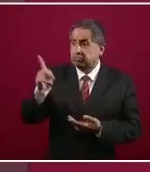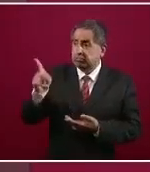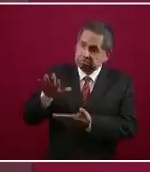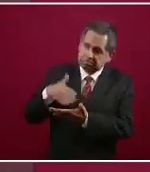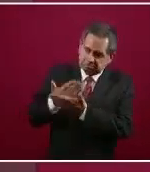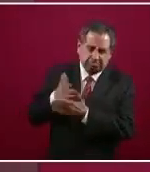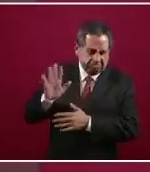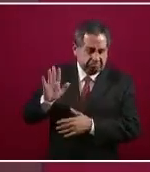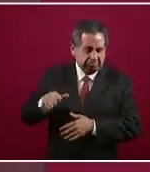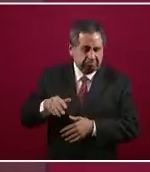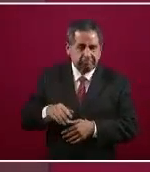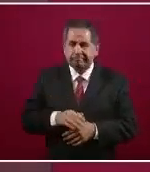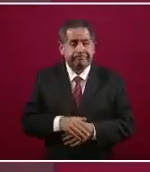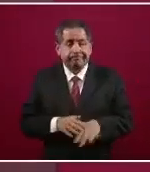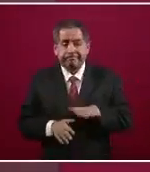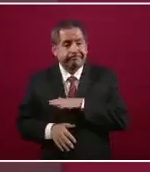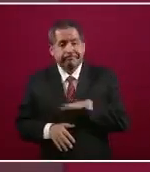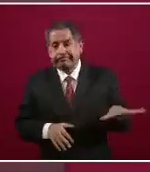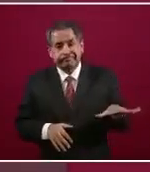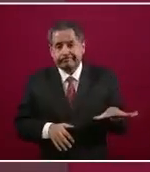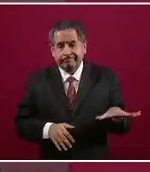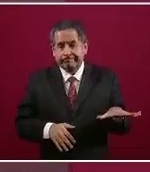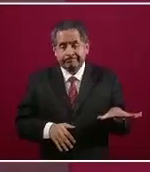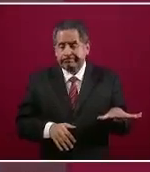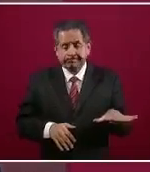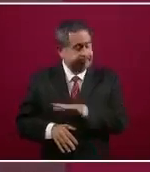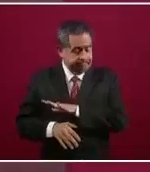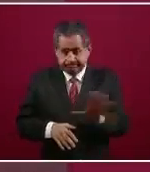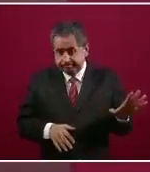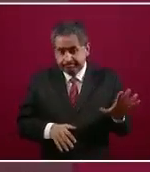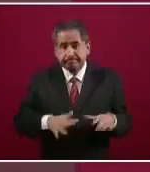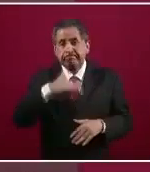marcha atrás. No, se acaba la corrupción,